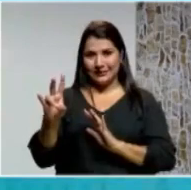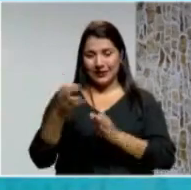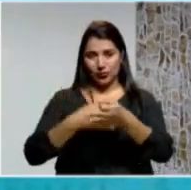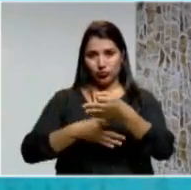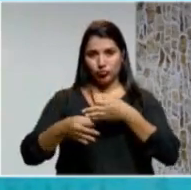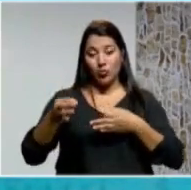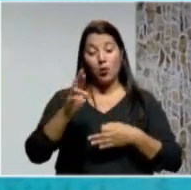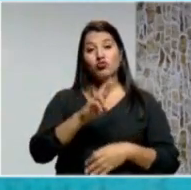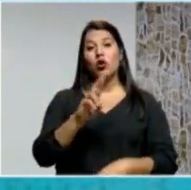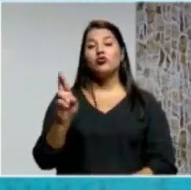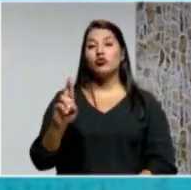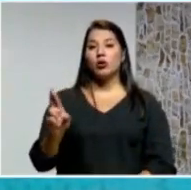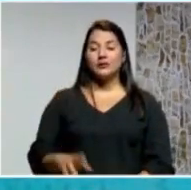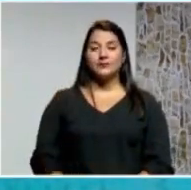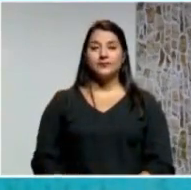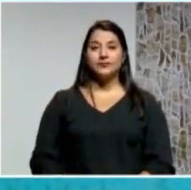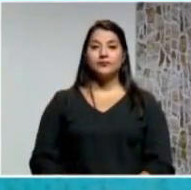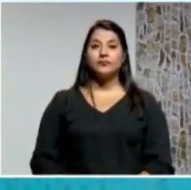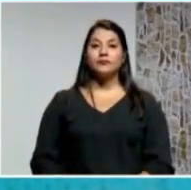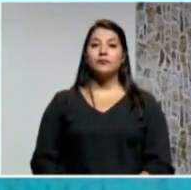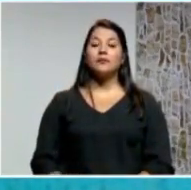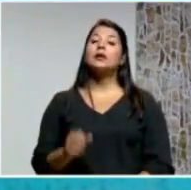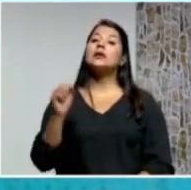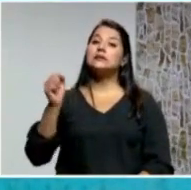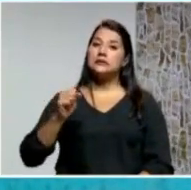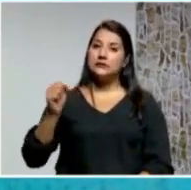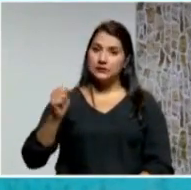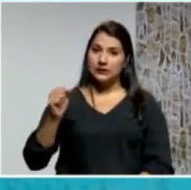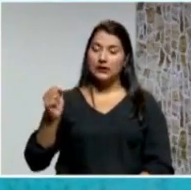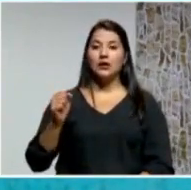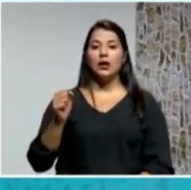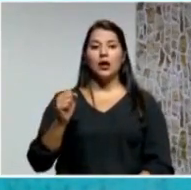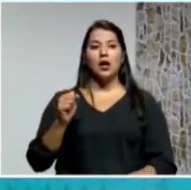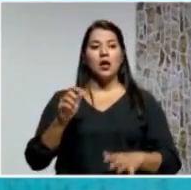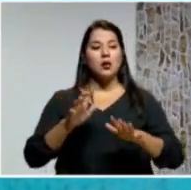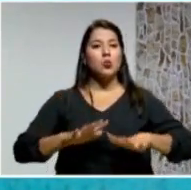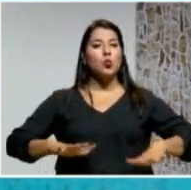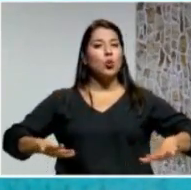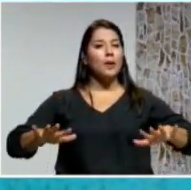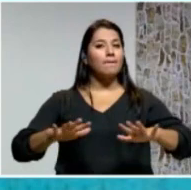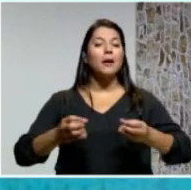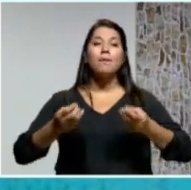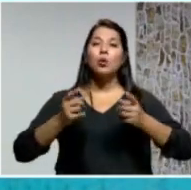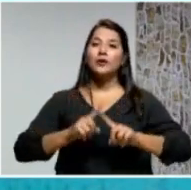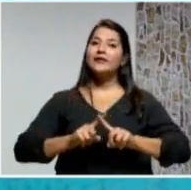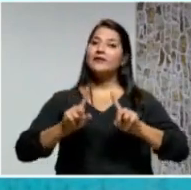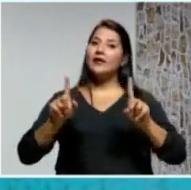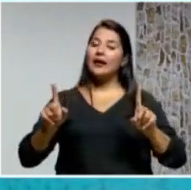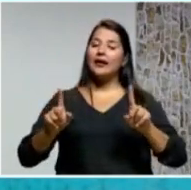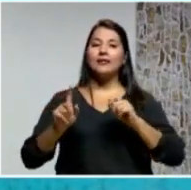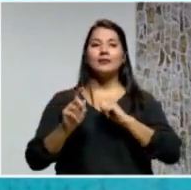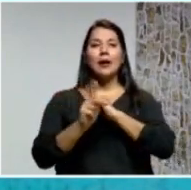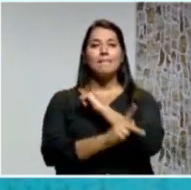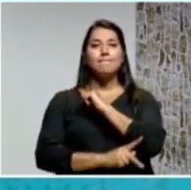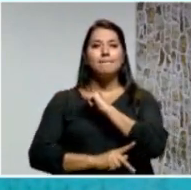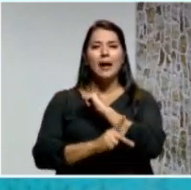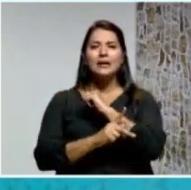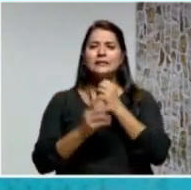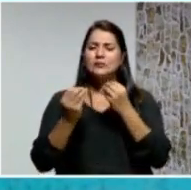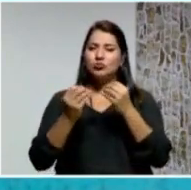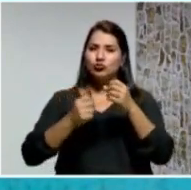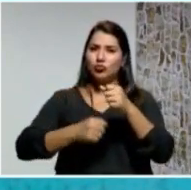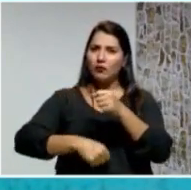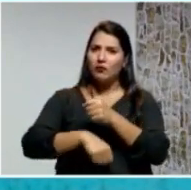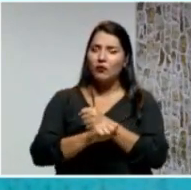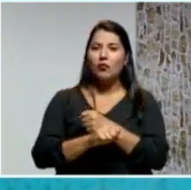Rojas. Sí, creo que pues es un ambiente totalmente diferente, son países muy futboleros que